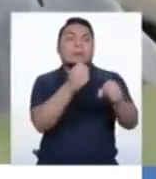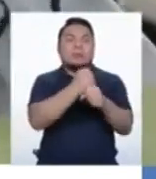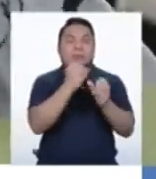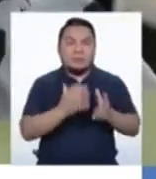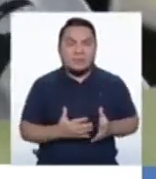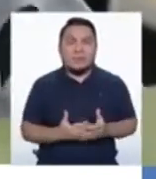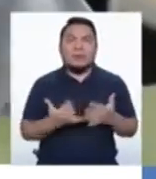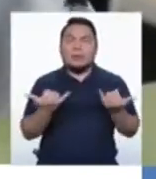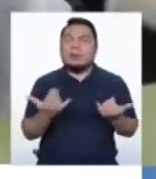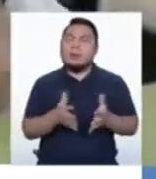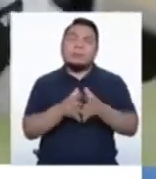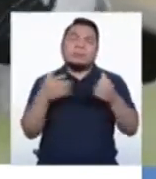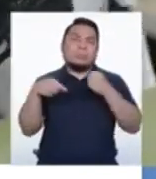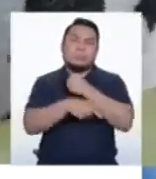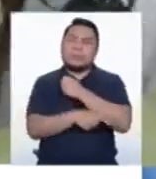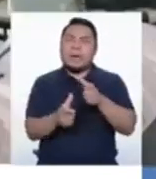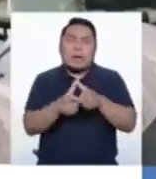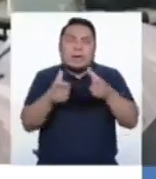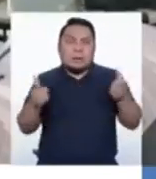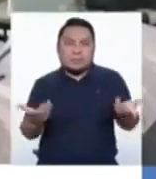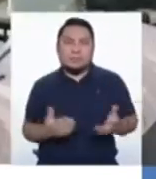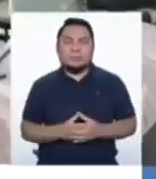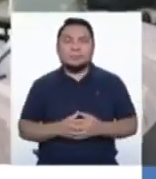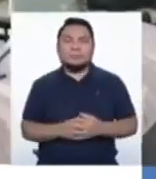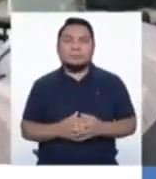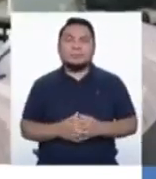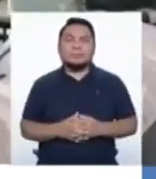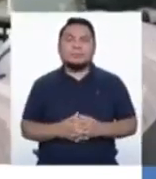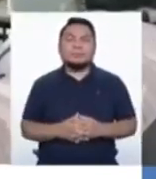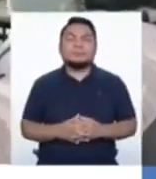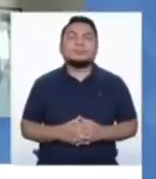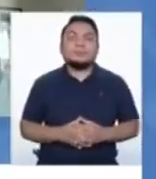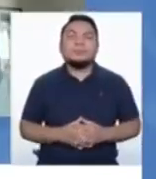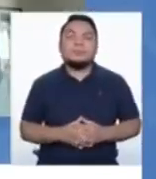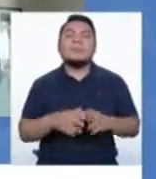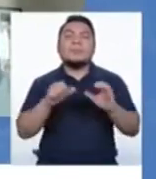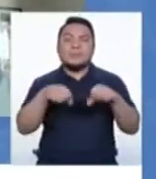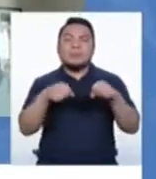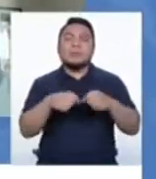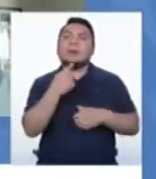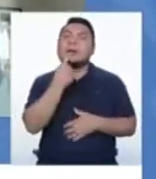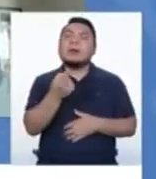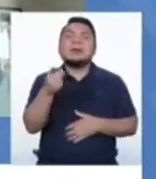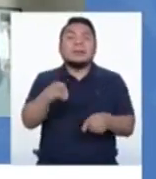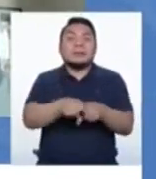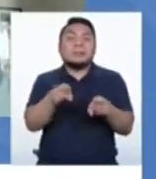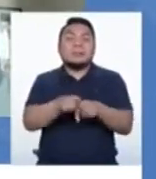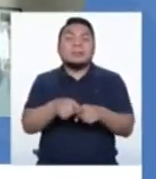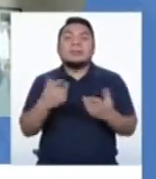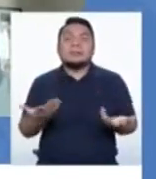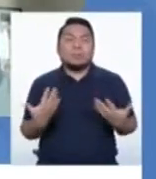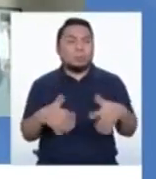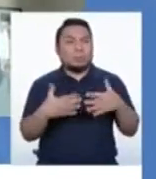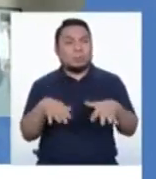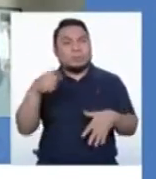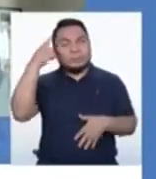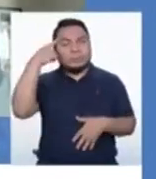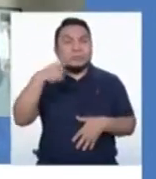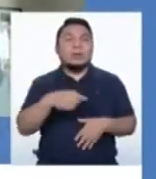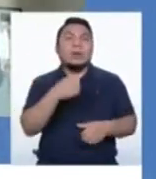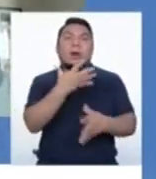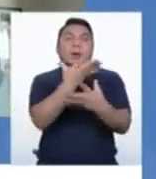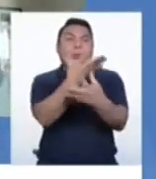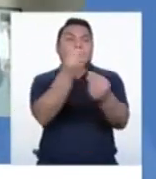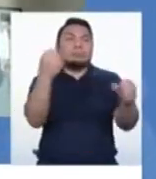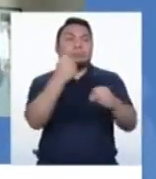que es sumamente extrema, la más grave que podría haber en este caso. Claro que sí, además se estaría comprometiendo muchísimo, ¿no?, la estabilidad de